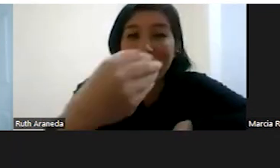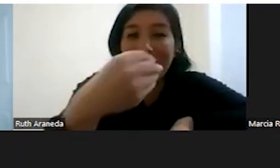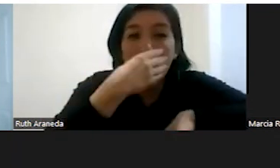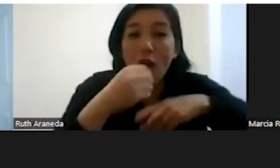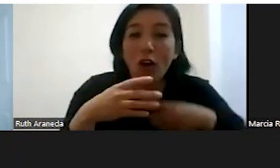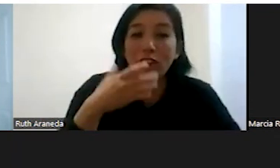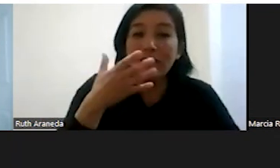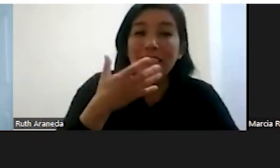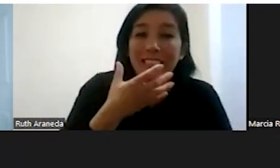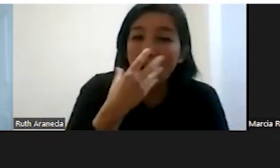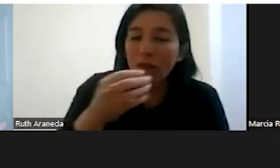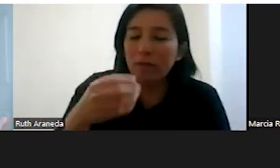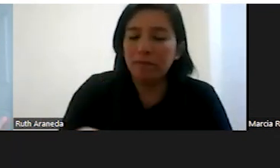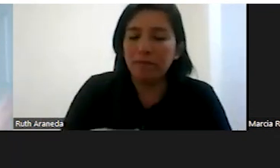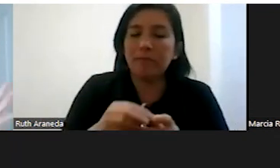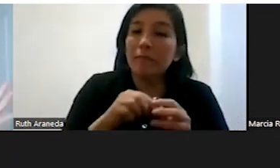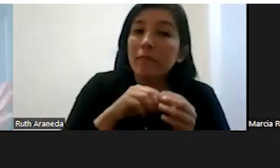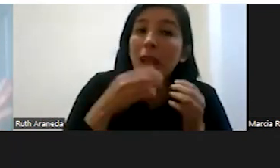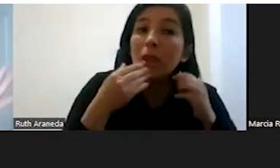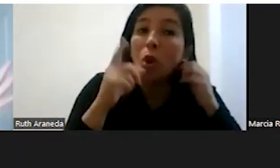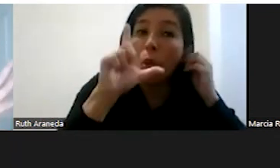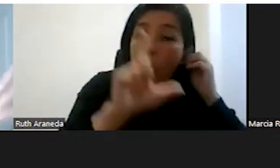Y como decía, hay un área donde